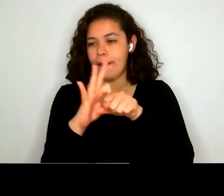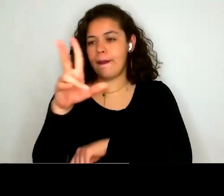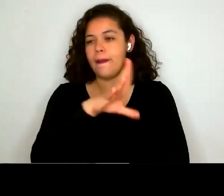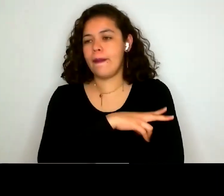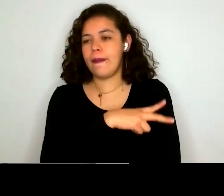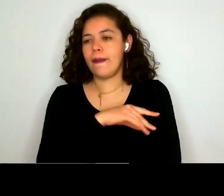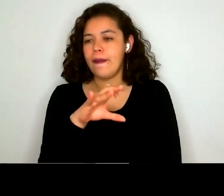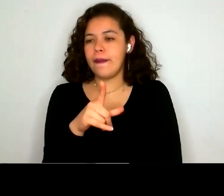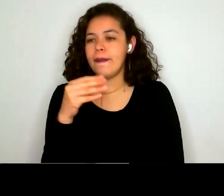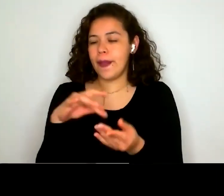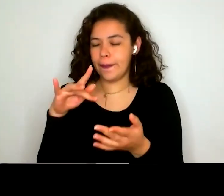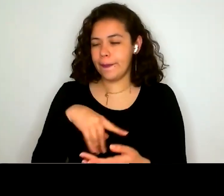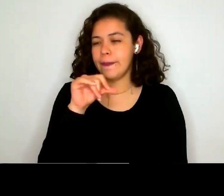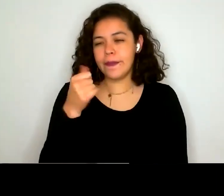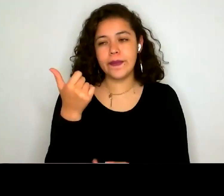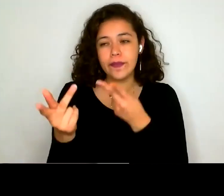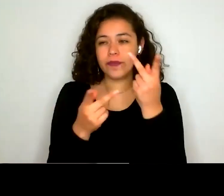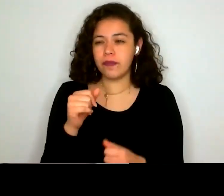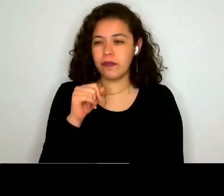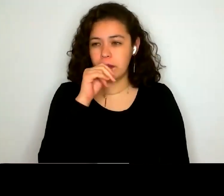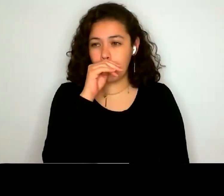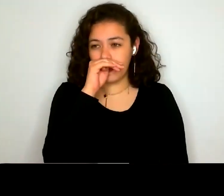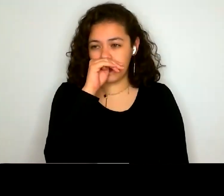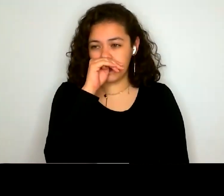Muchas gracias. ¿Alguna otra duda o comentario?